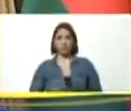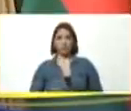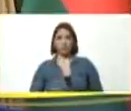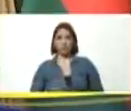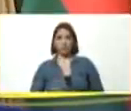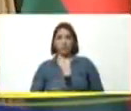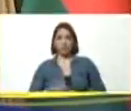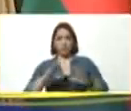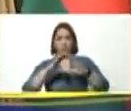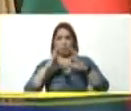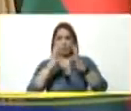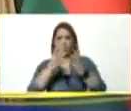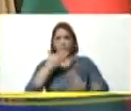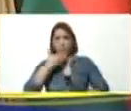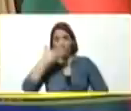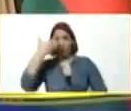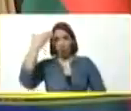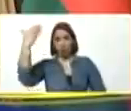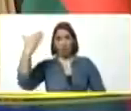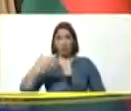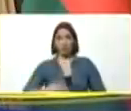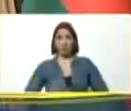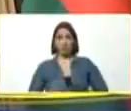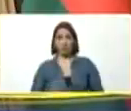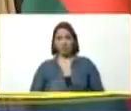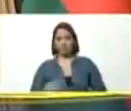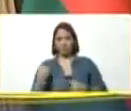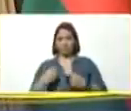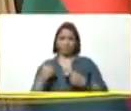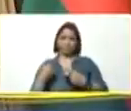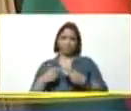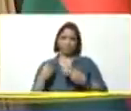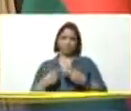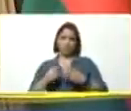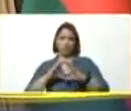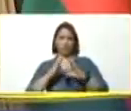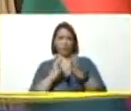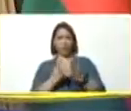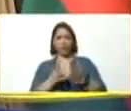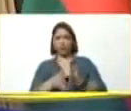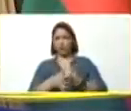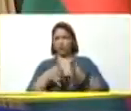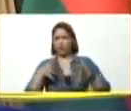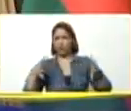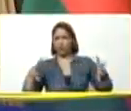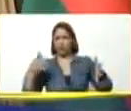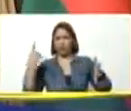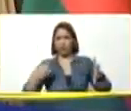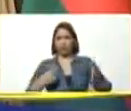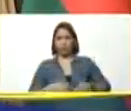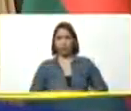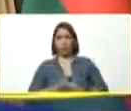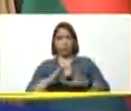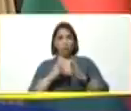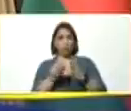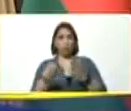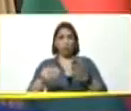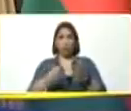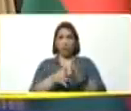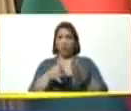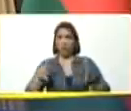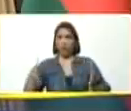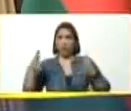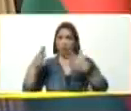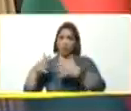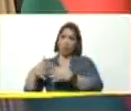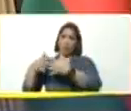en el mundo árabe, etcétera, etcétera. En el mundo es muy grande. El mundo más grande que Estados Unidos y